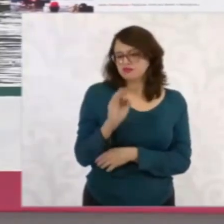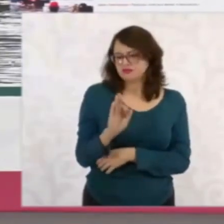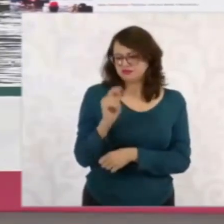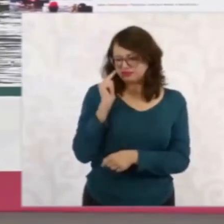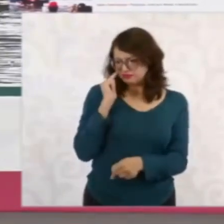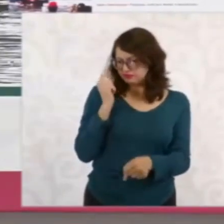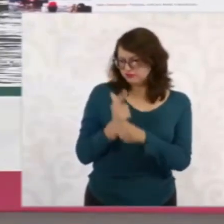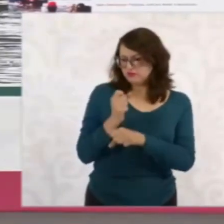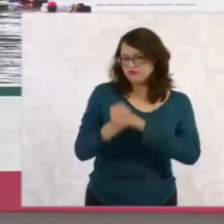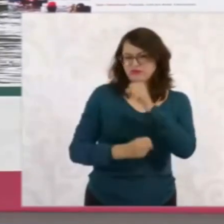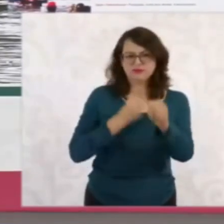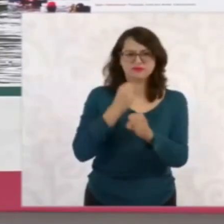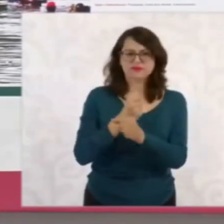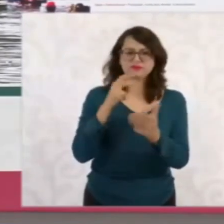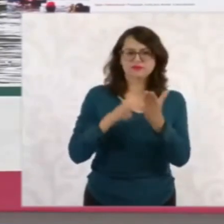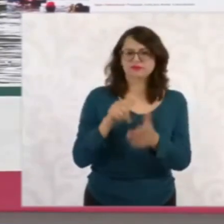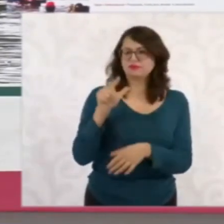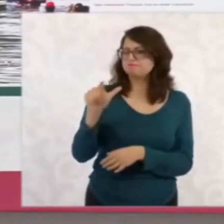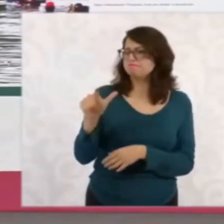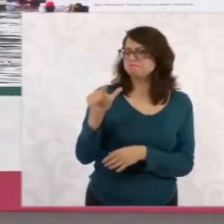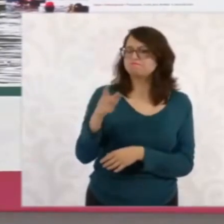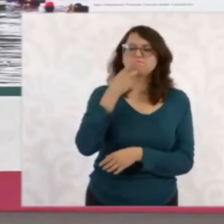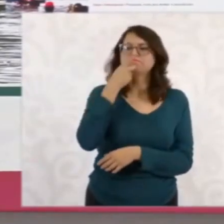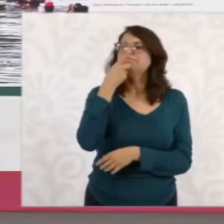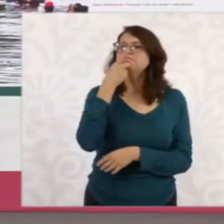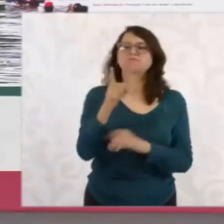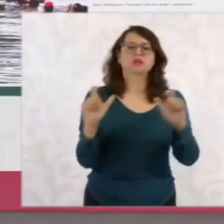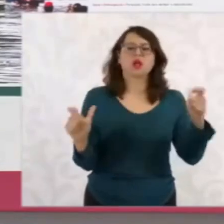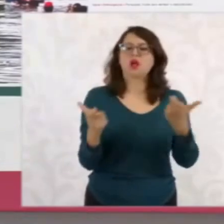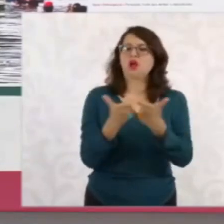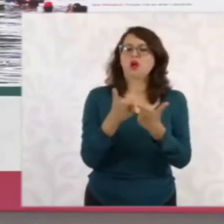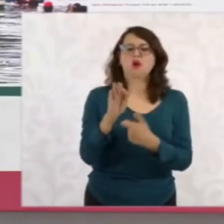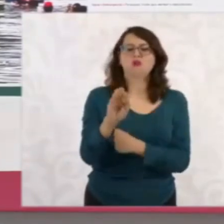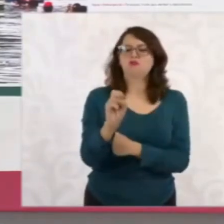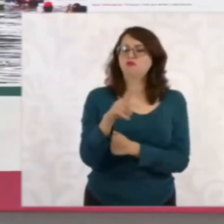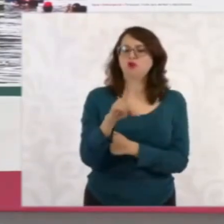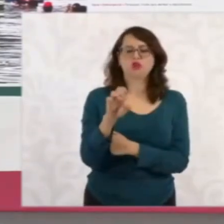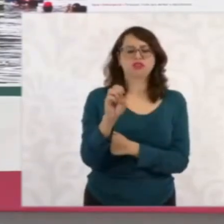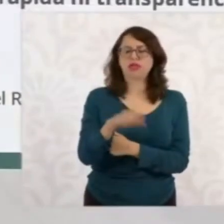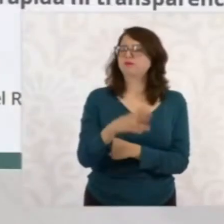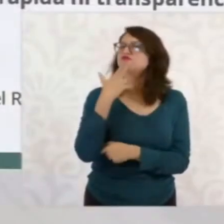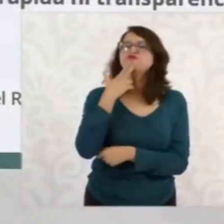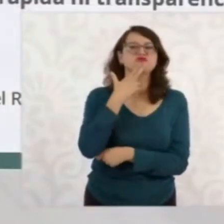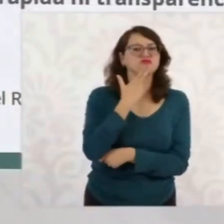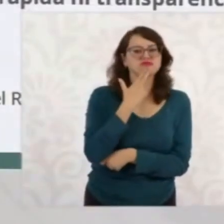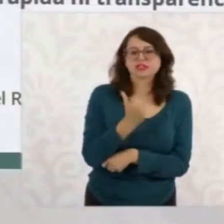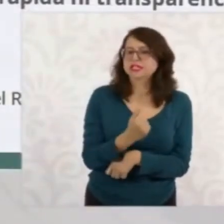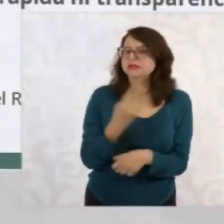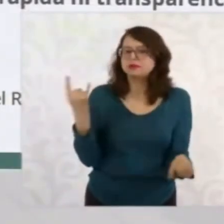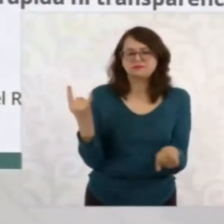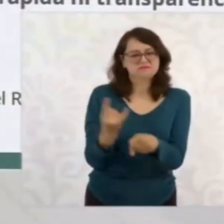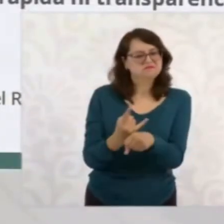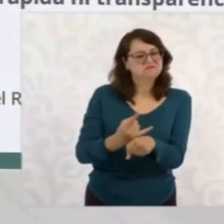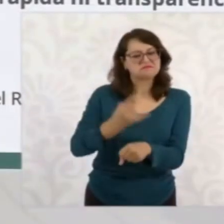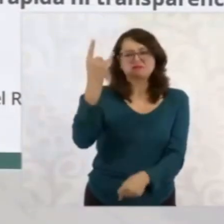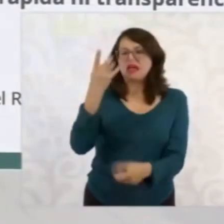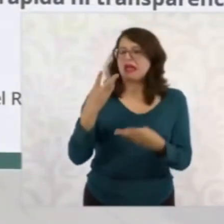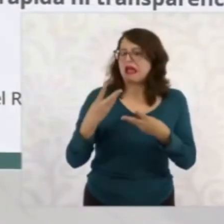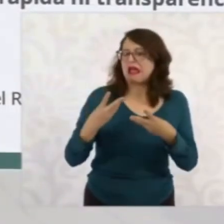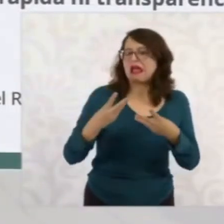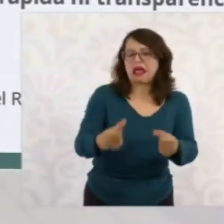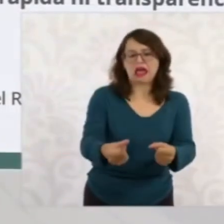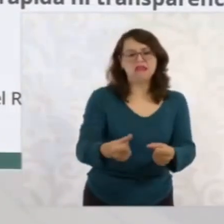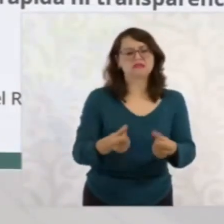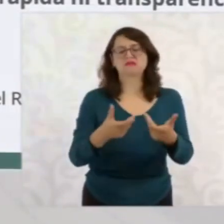de 2017 que dice, el Fonden es ineficaz, ineficiente, tiene altos costos, es más reactivo